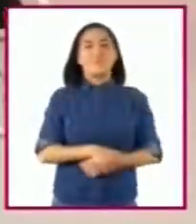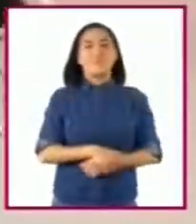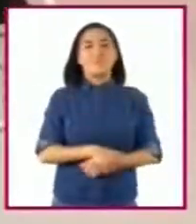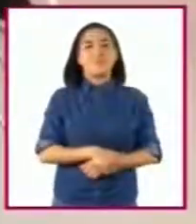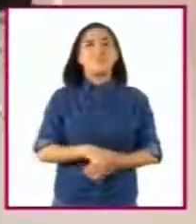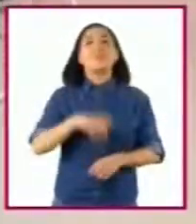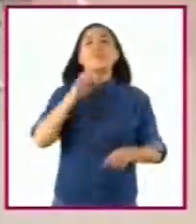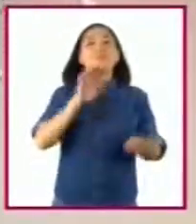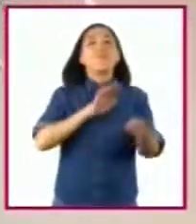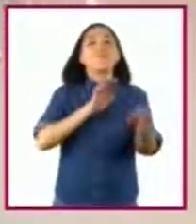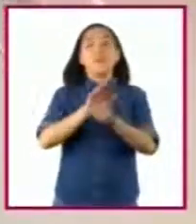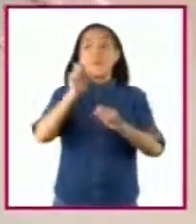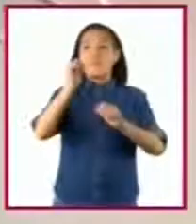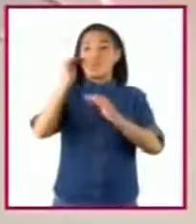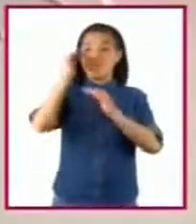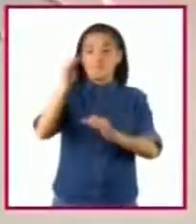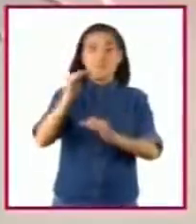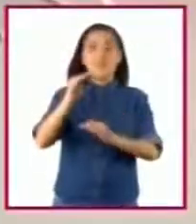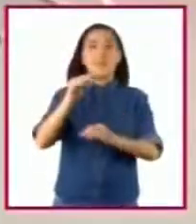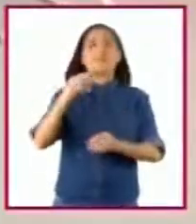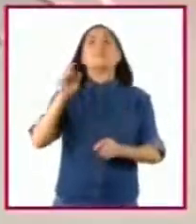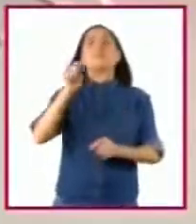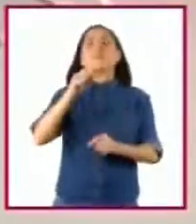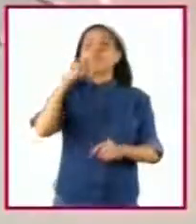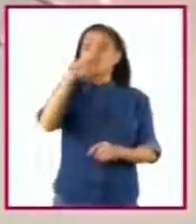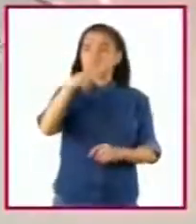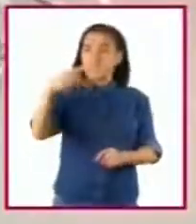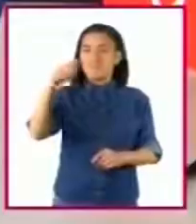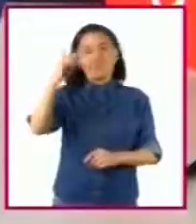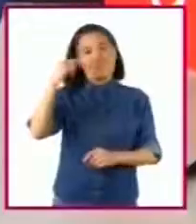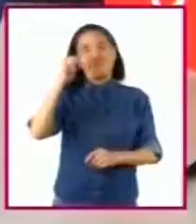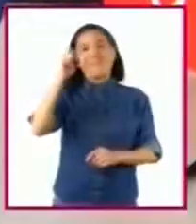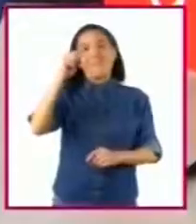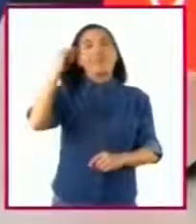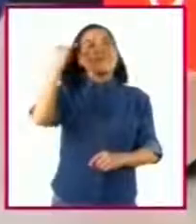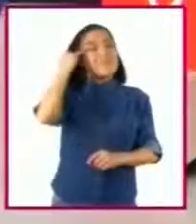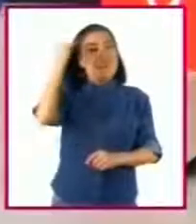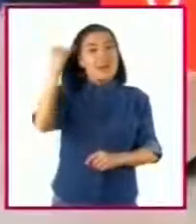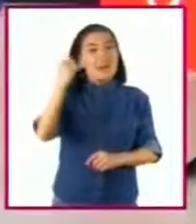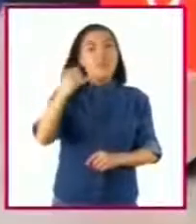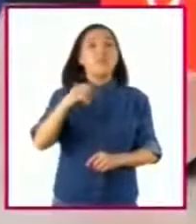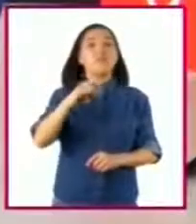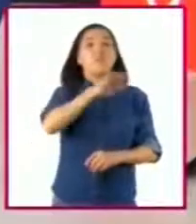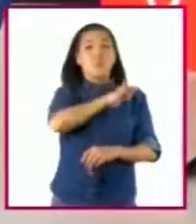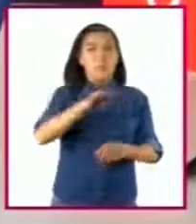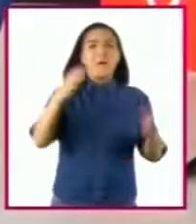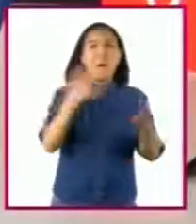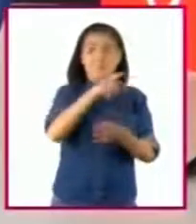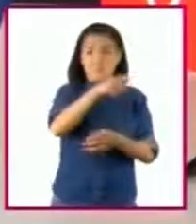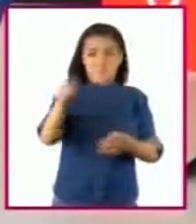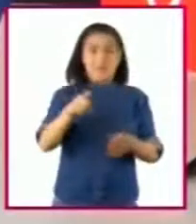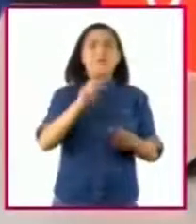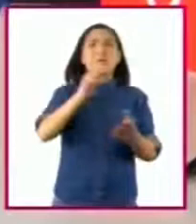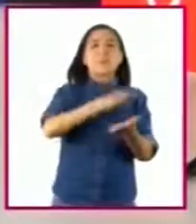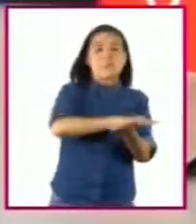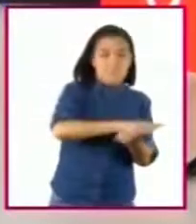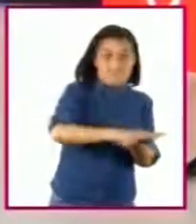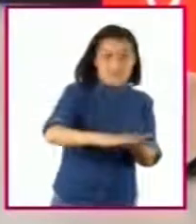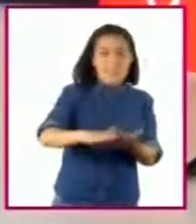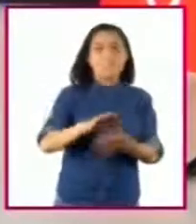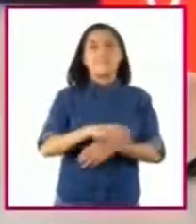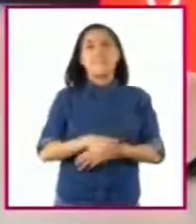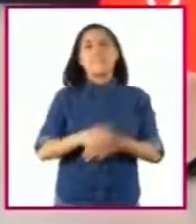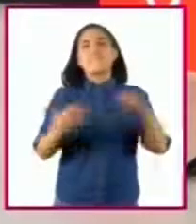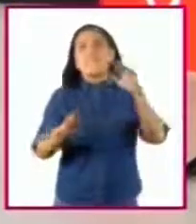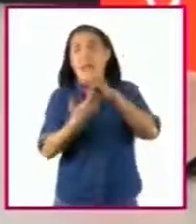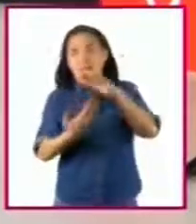El límite siempre es únicamente nuestra imaginación. Lo puedes hacer en cualquier superficie, en el piso, en